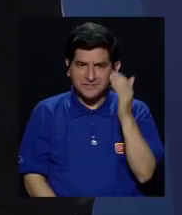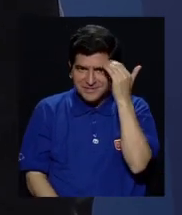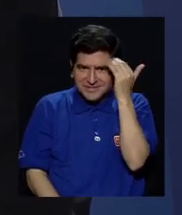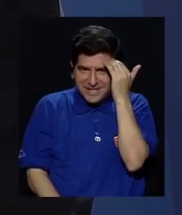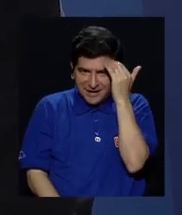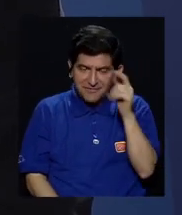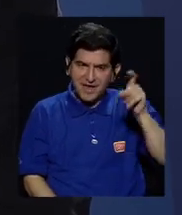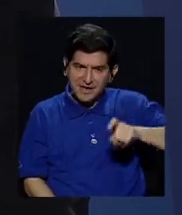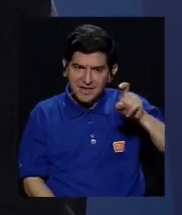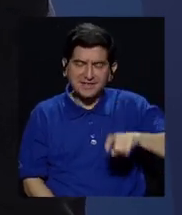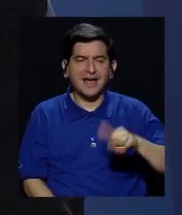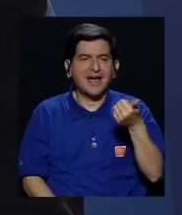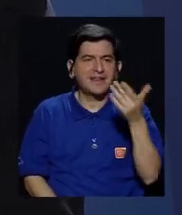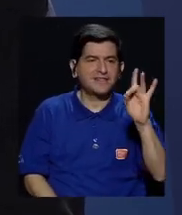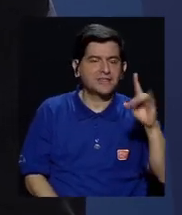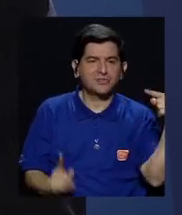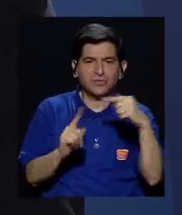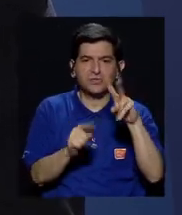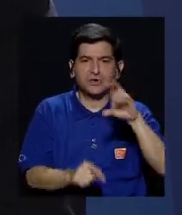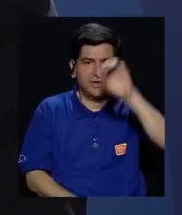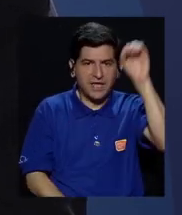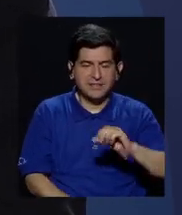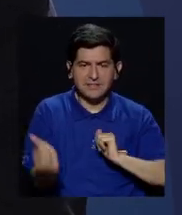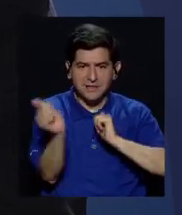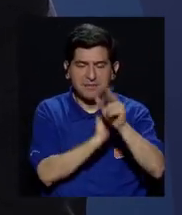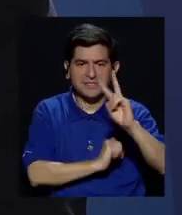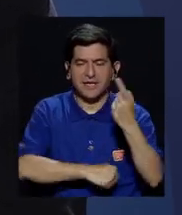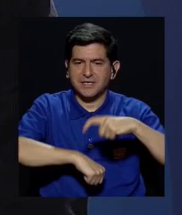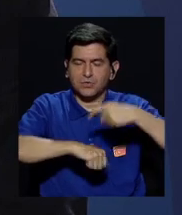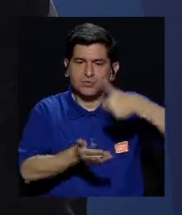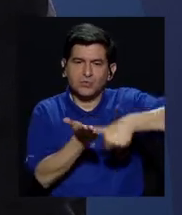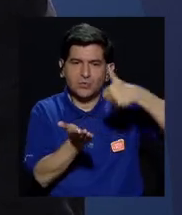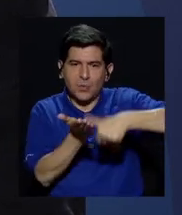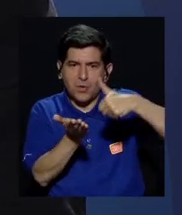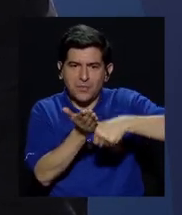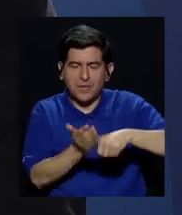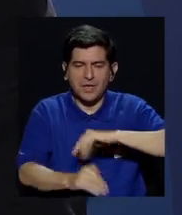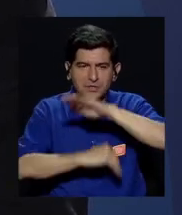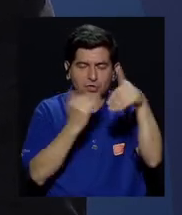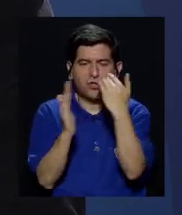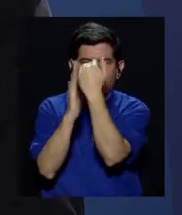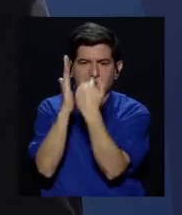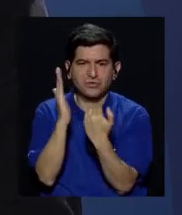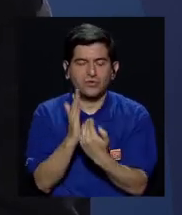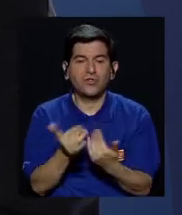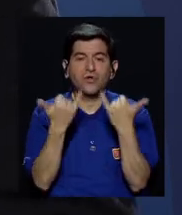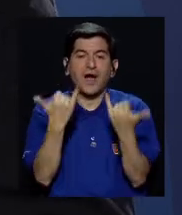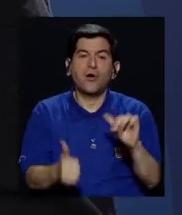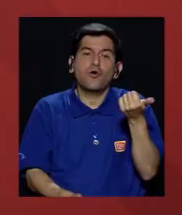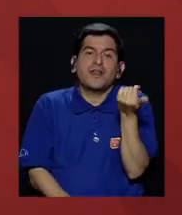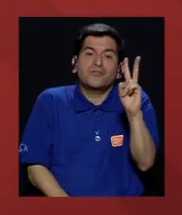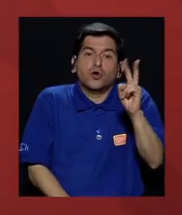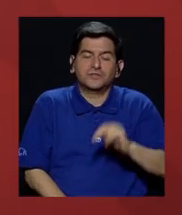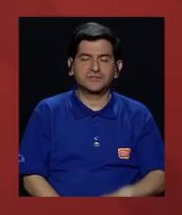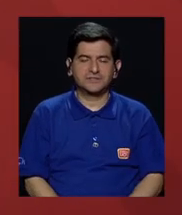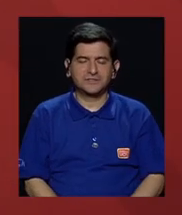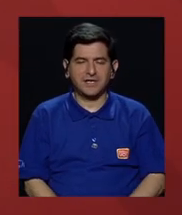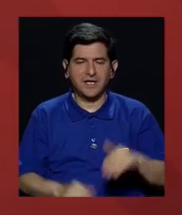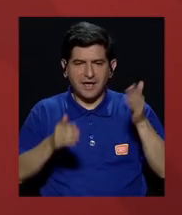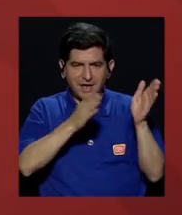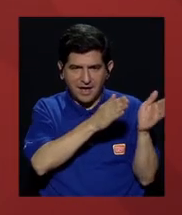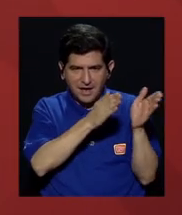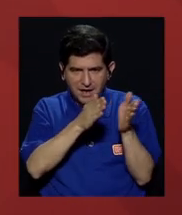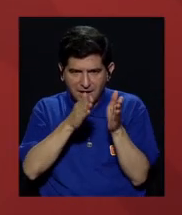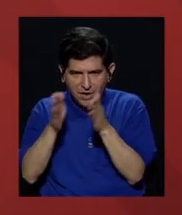sabiendas de que ocupar ante un 18 y un 20 por ciento para pasar a la segunda ronda electoral del total del padrón de segundos el orden de la encuesta